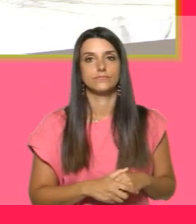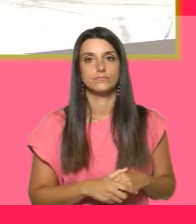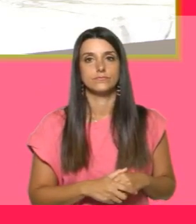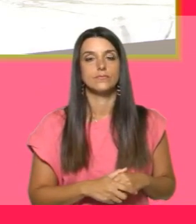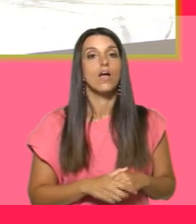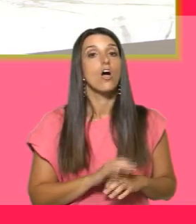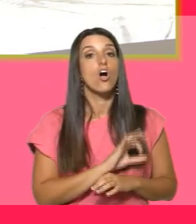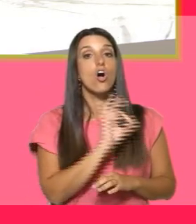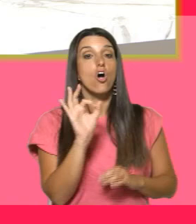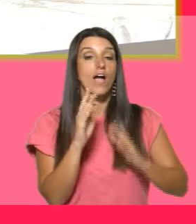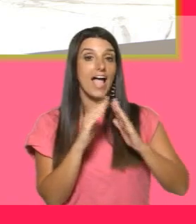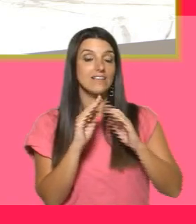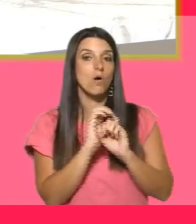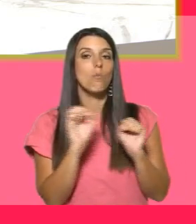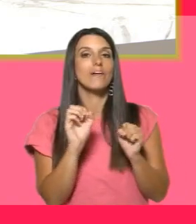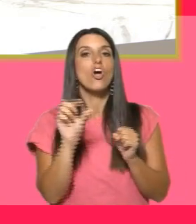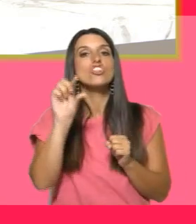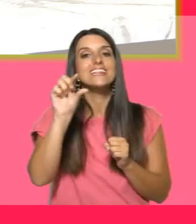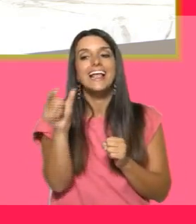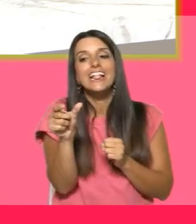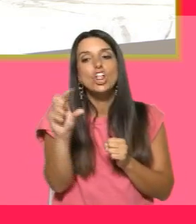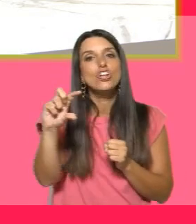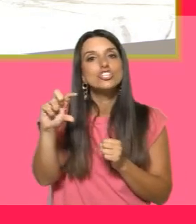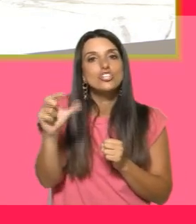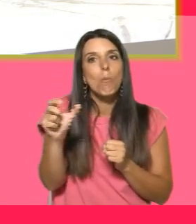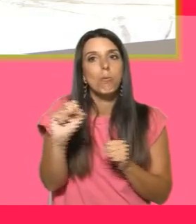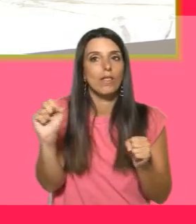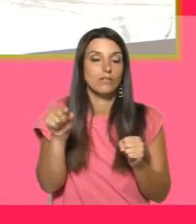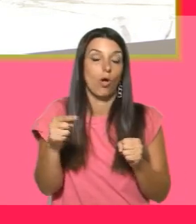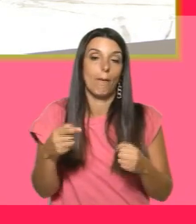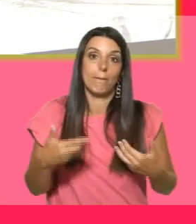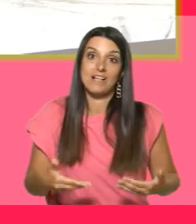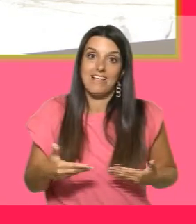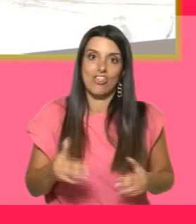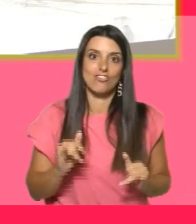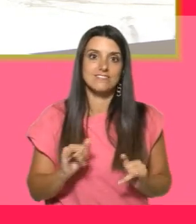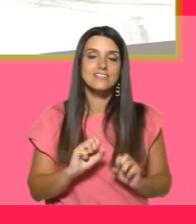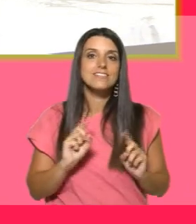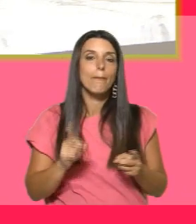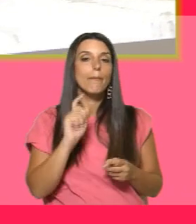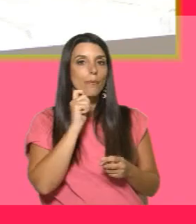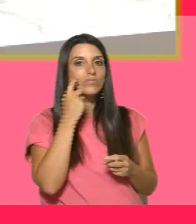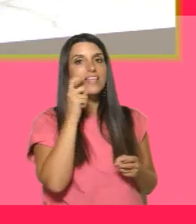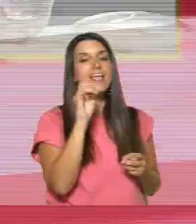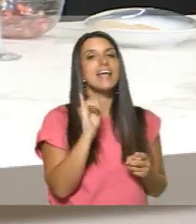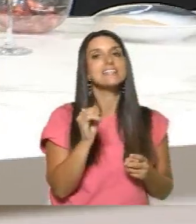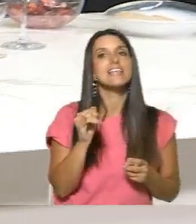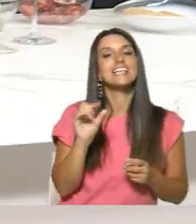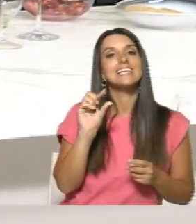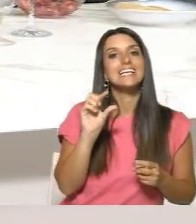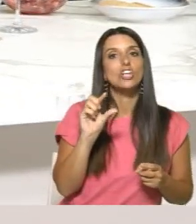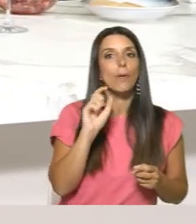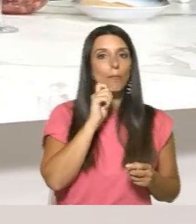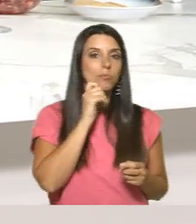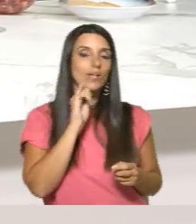Y si no, también en casa puedes armar shots como más chiquitos, porque la realidad es que esto es una bomba. Me gusta, ¿no? Eso también de los shots chiquitos. Me ahí vengo está, para